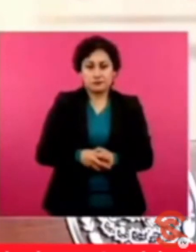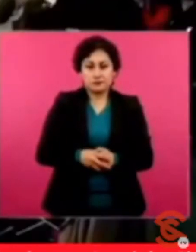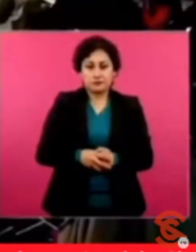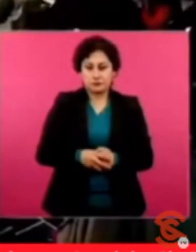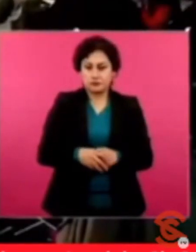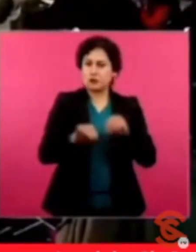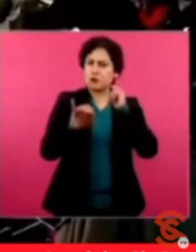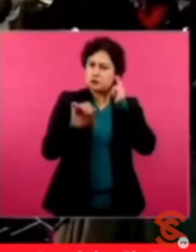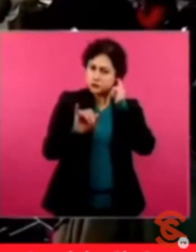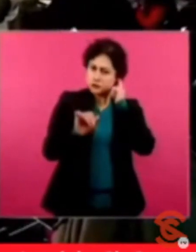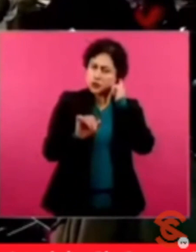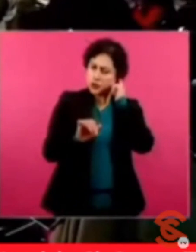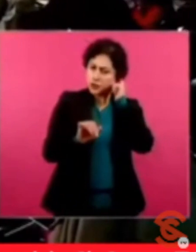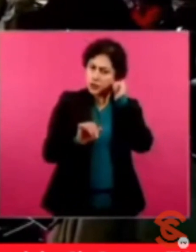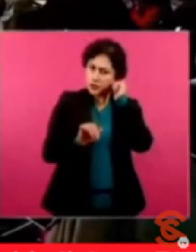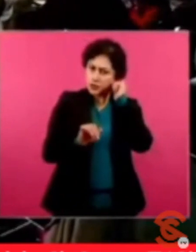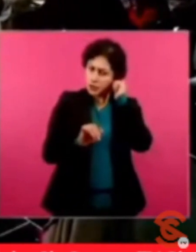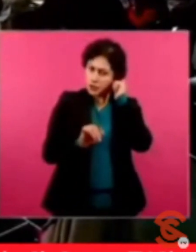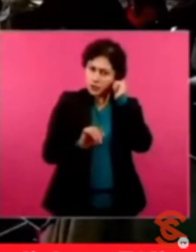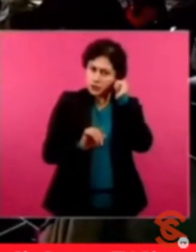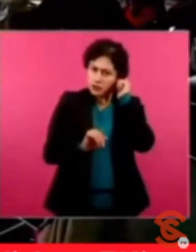Sí,